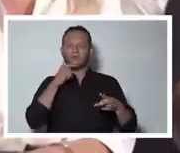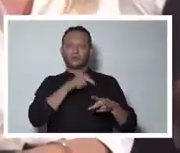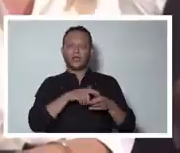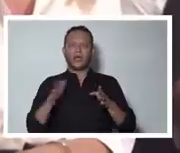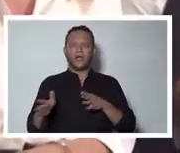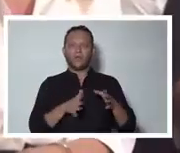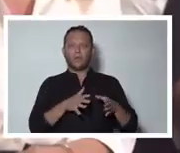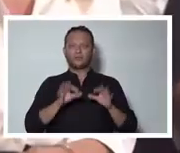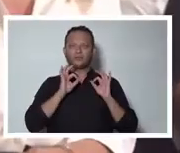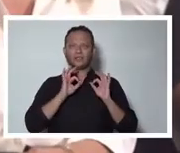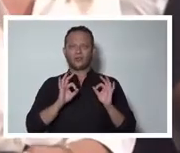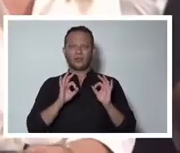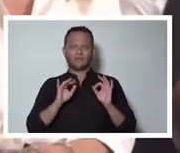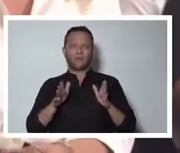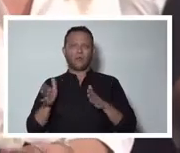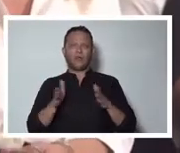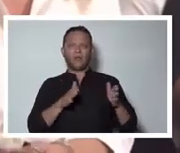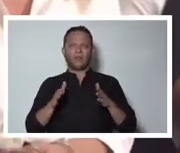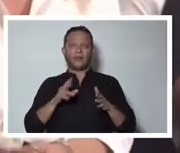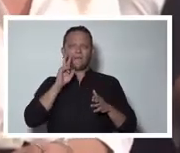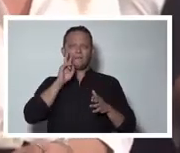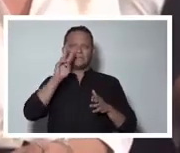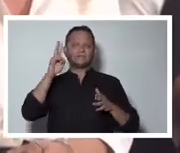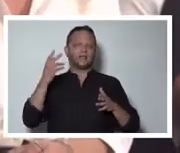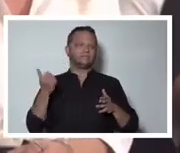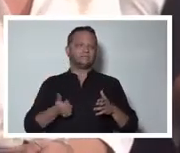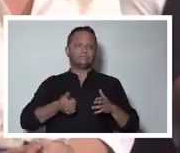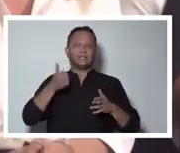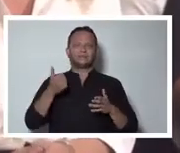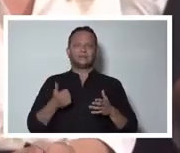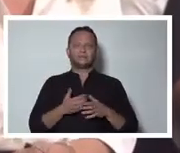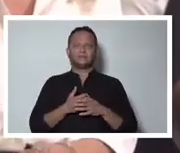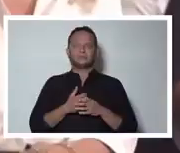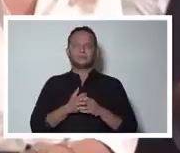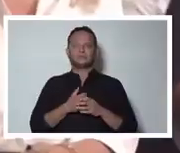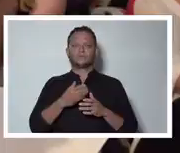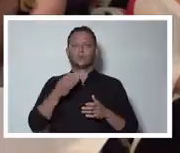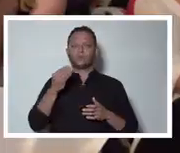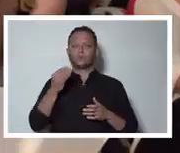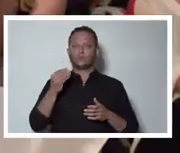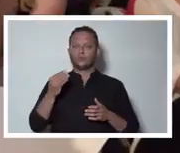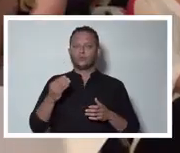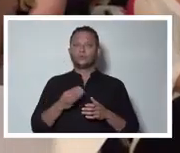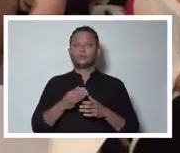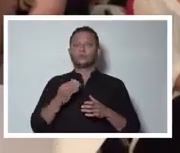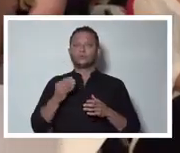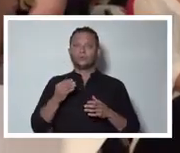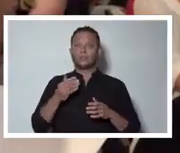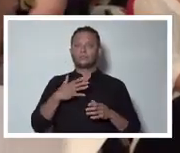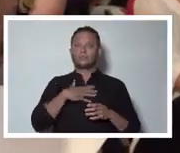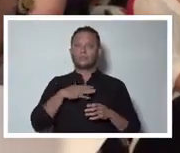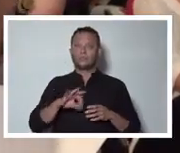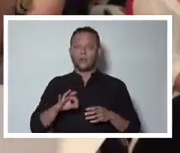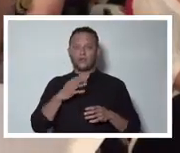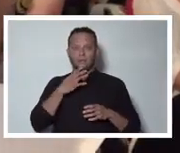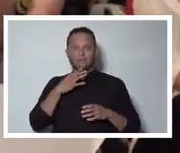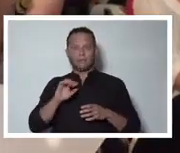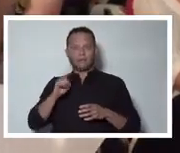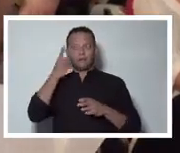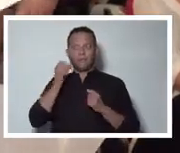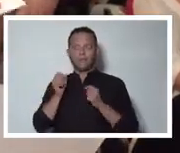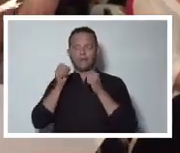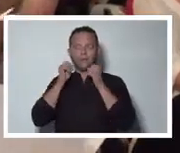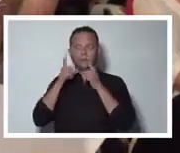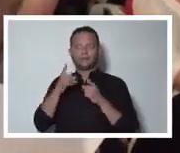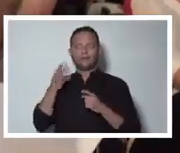subalternizar eso quedara a la vista de un modo que incluso muchos y muchas por parecía que por primera vez se daban cuenta de que